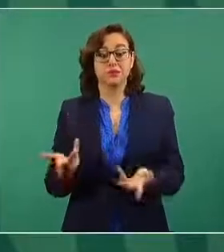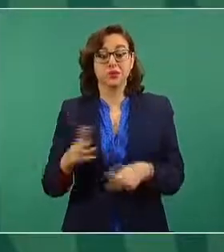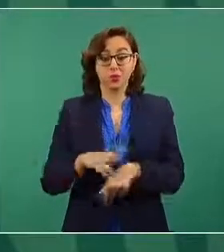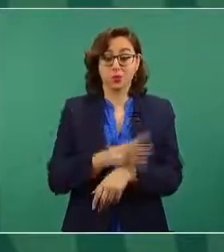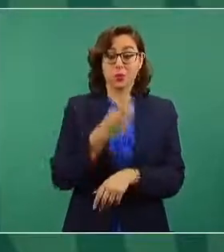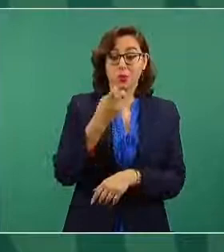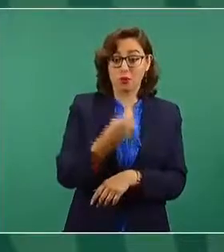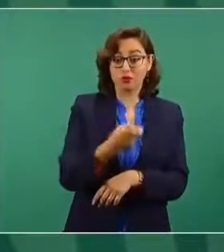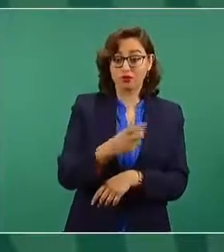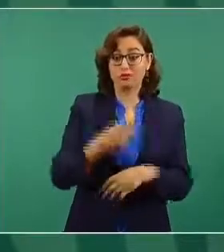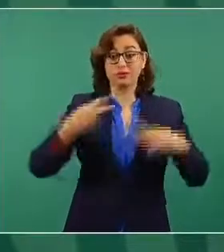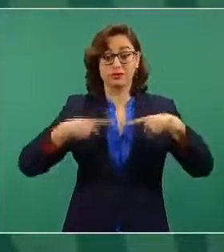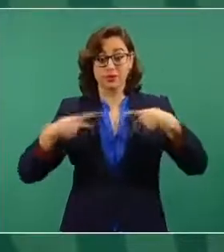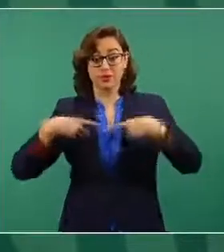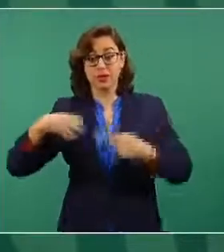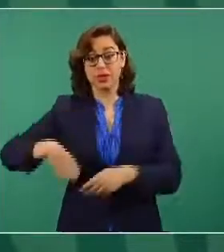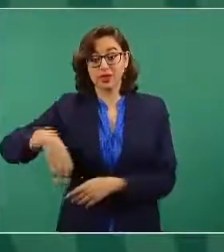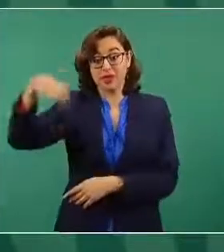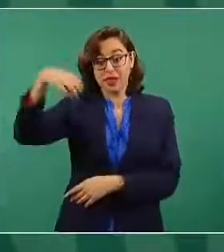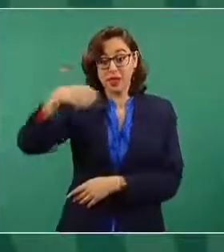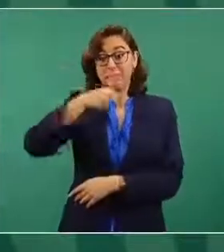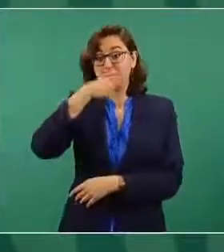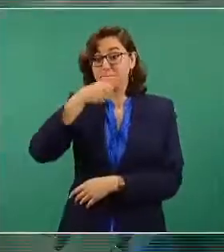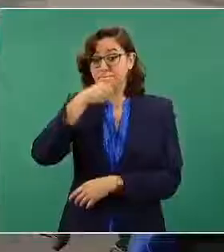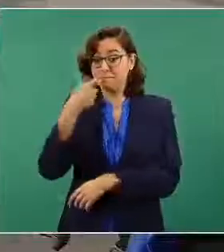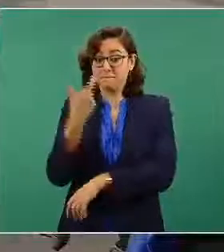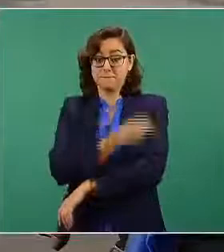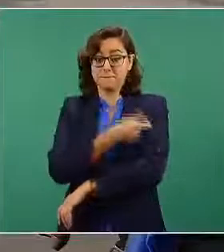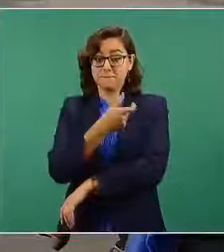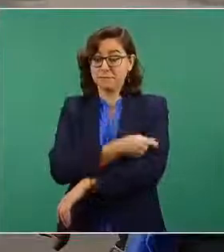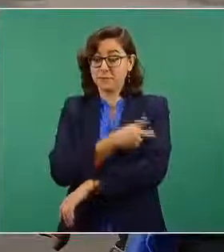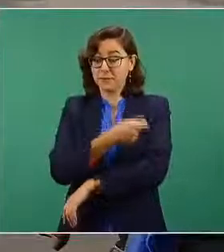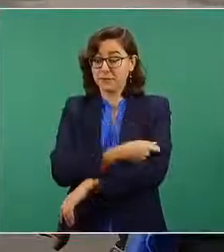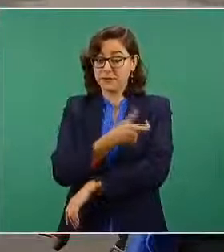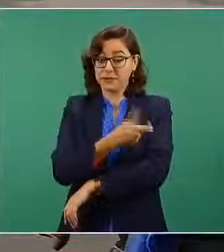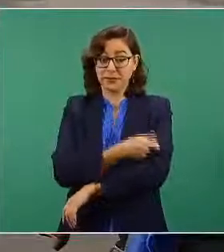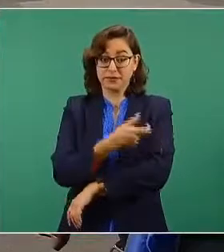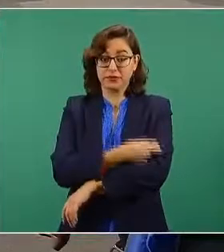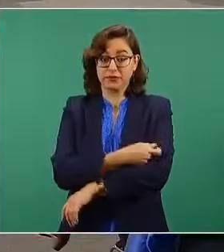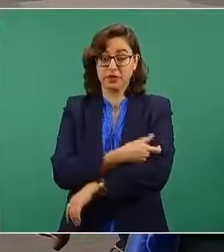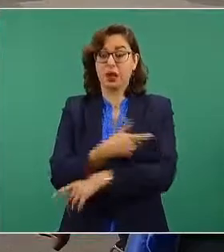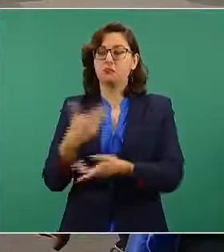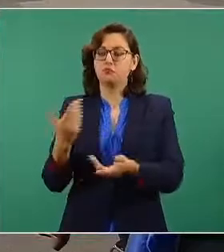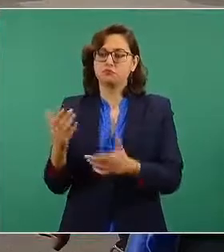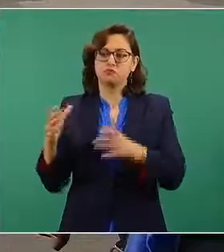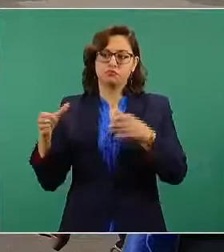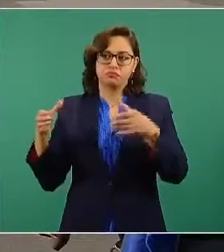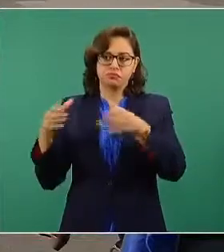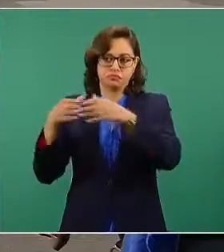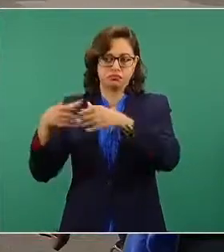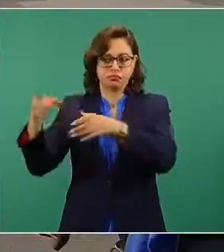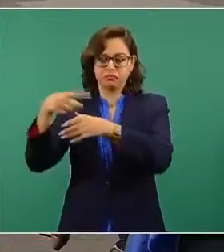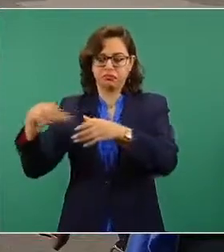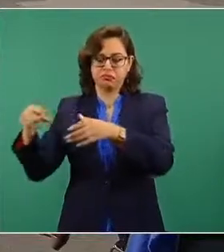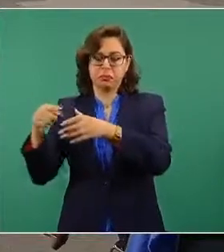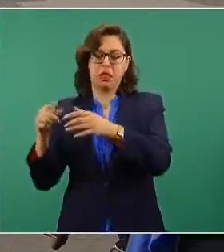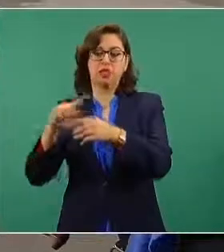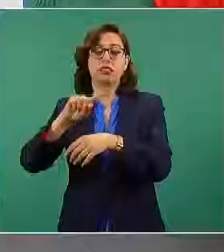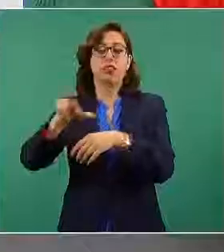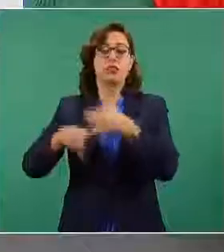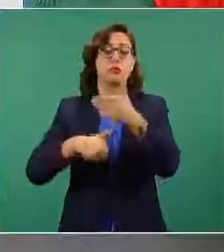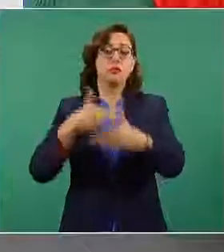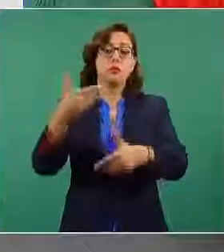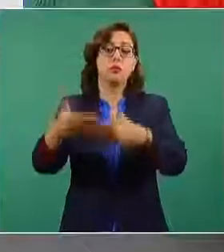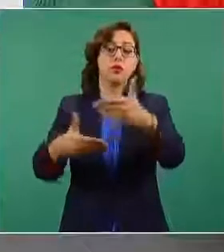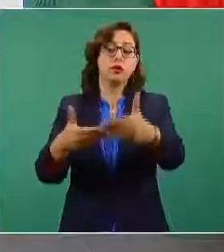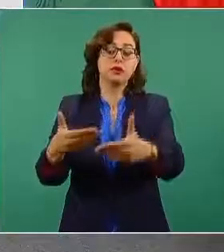persona con mayor edad y se va progresando hacia las personas que tienen edades menores, cuando se logre la